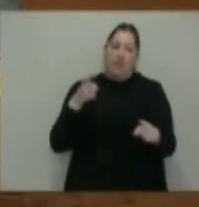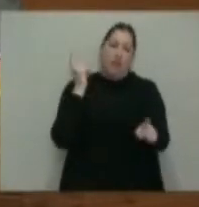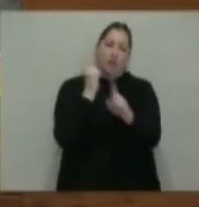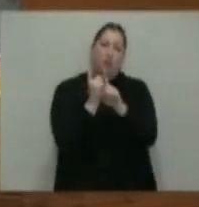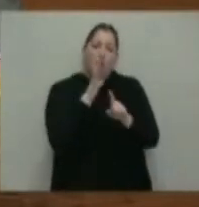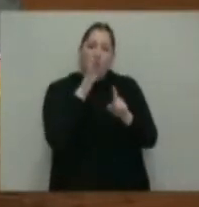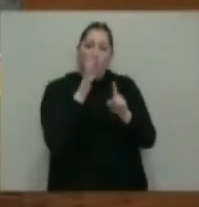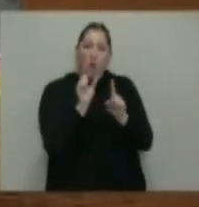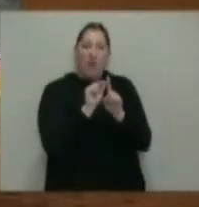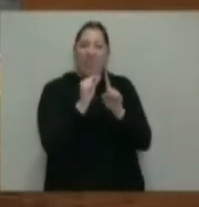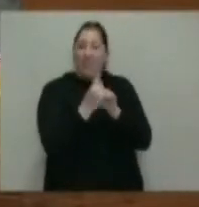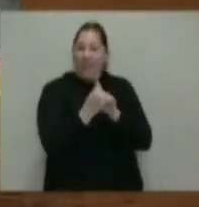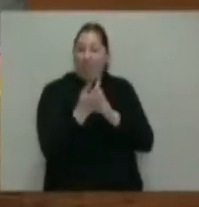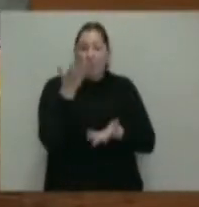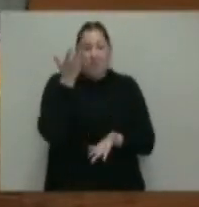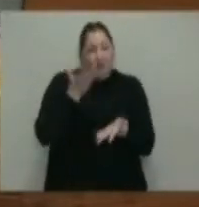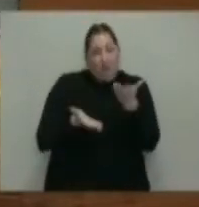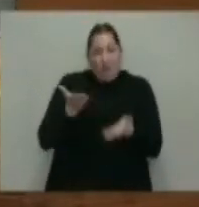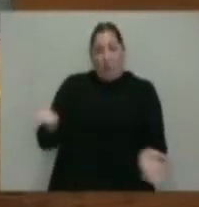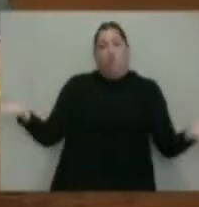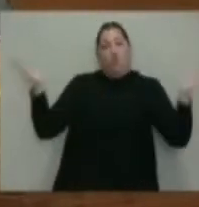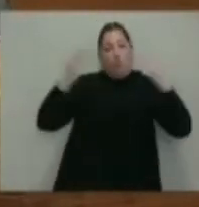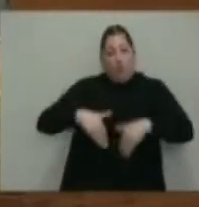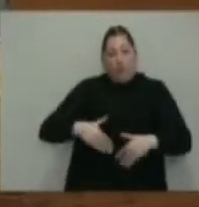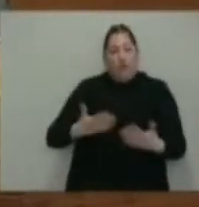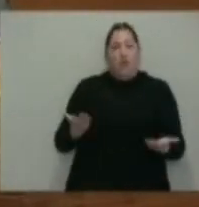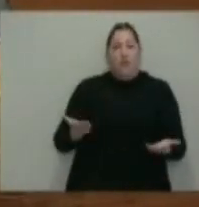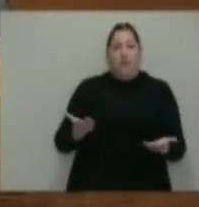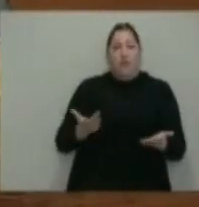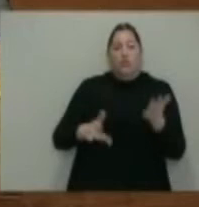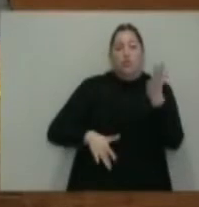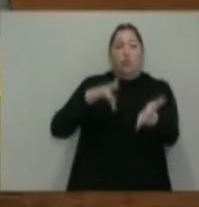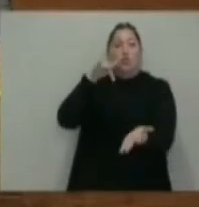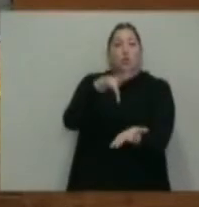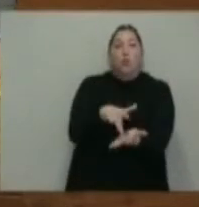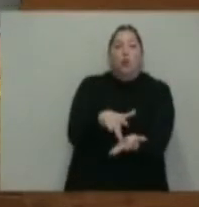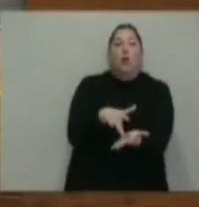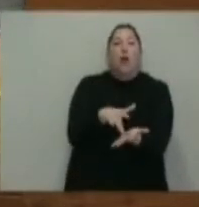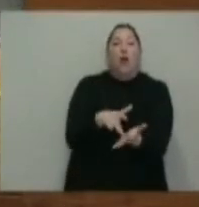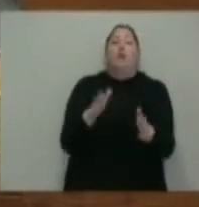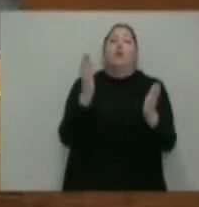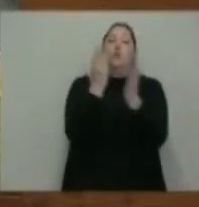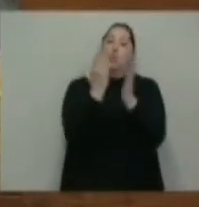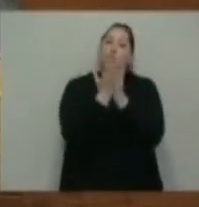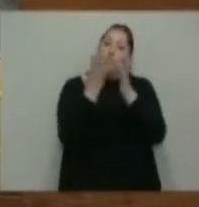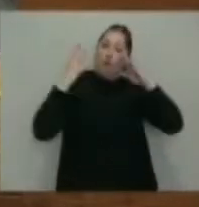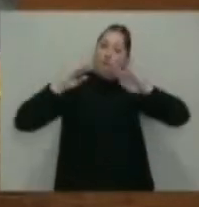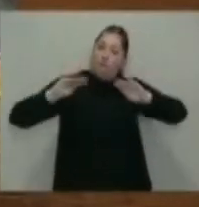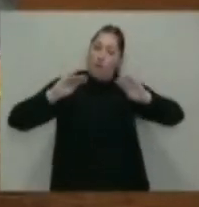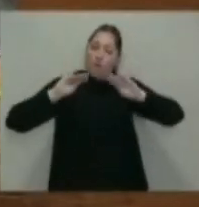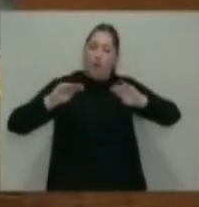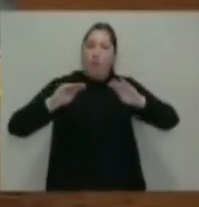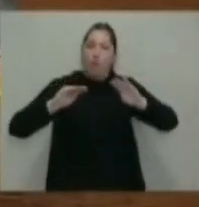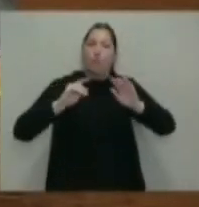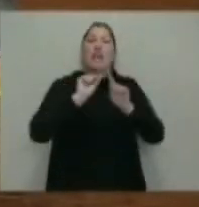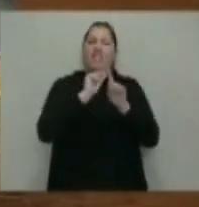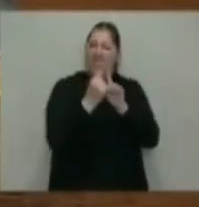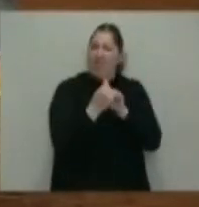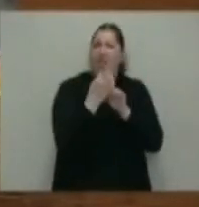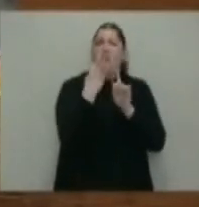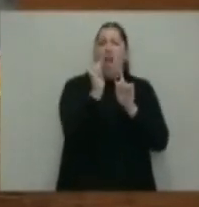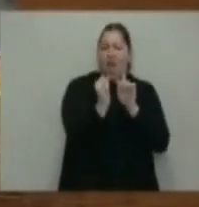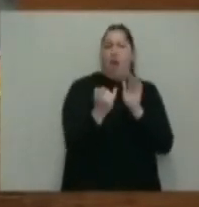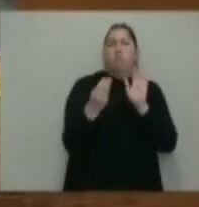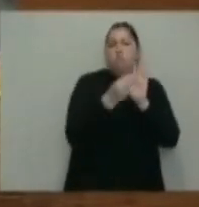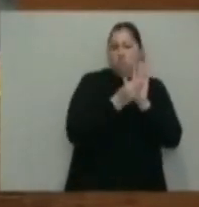ni indicador de evaluación. Ya sé que me van a decir, me pueden decir, que los cursos de formación sí que se incluye algún indicador, y